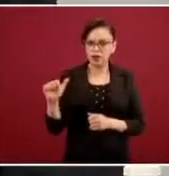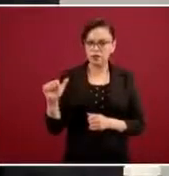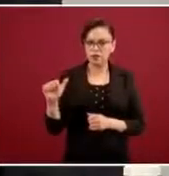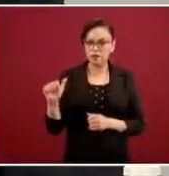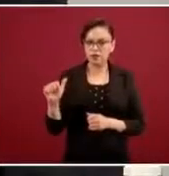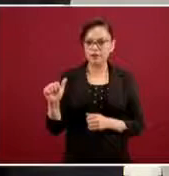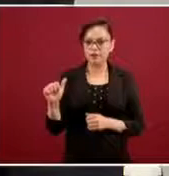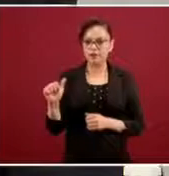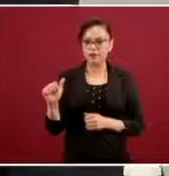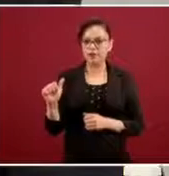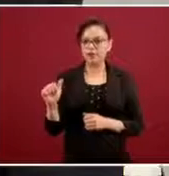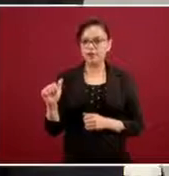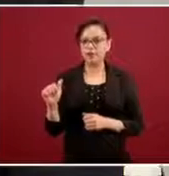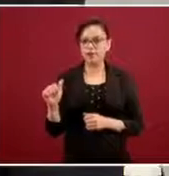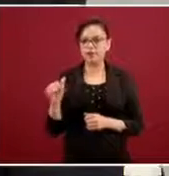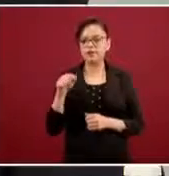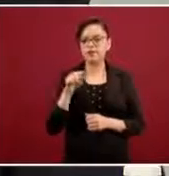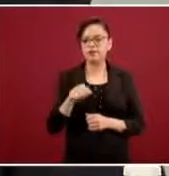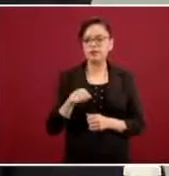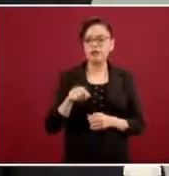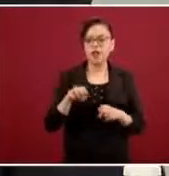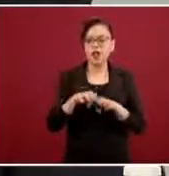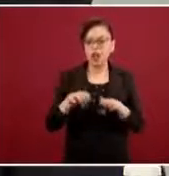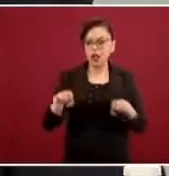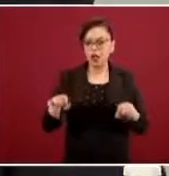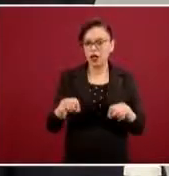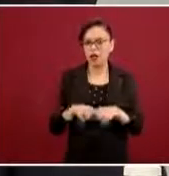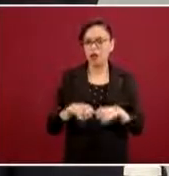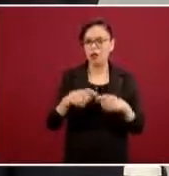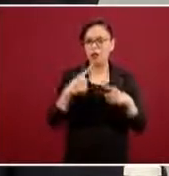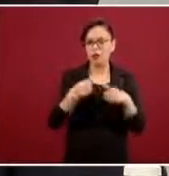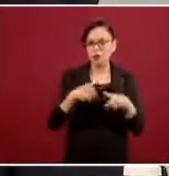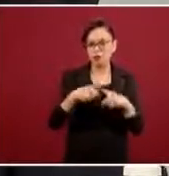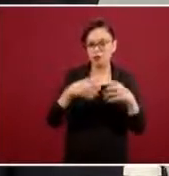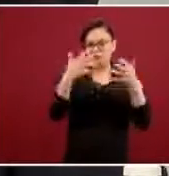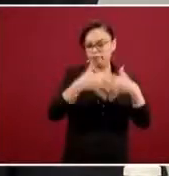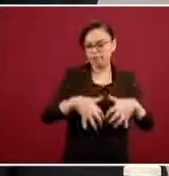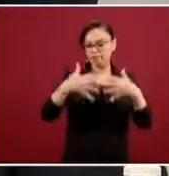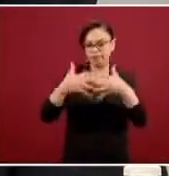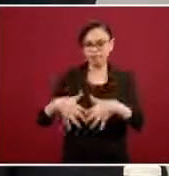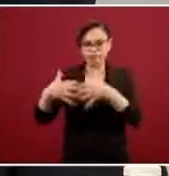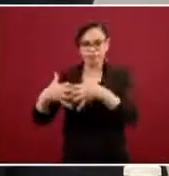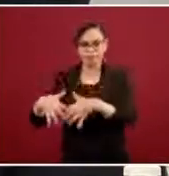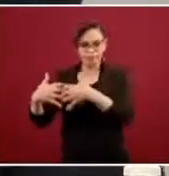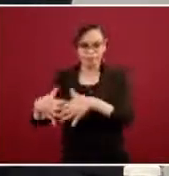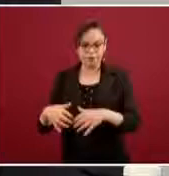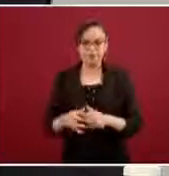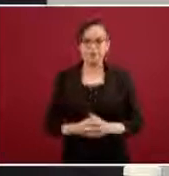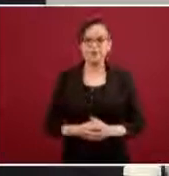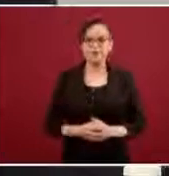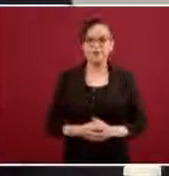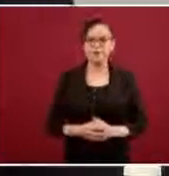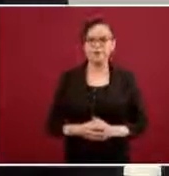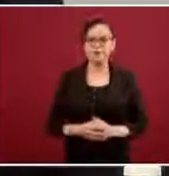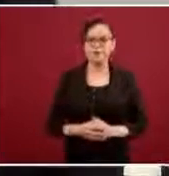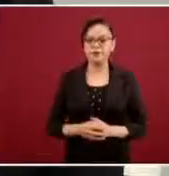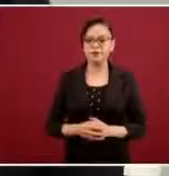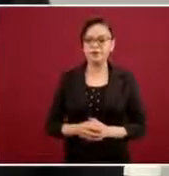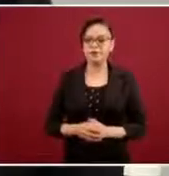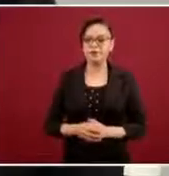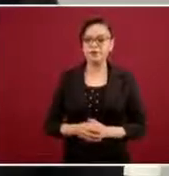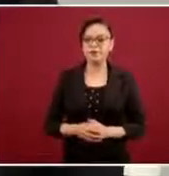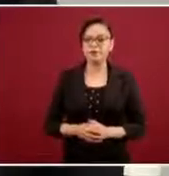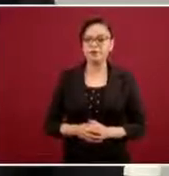mismo y los equipos de triaje y las funciones de los equipos. Desde el